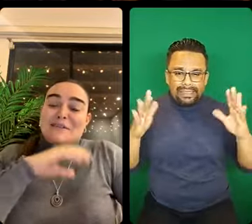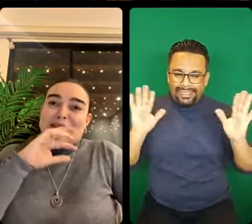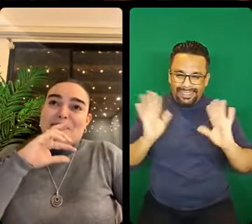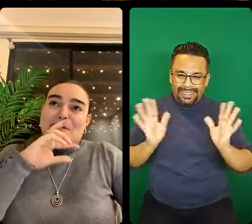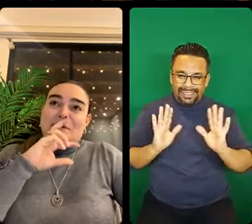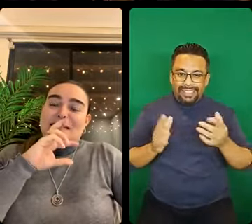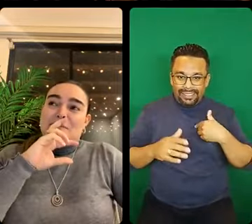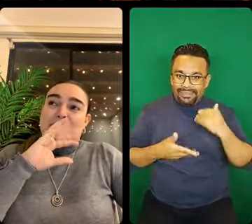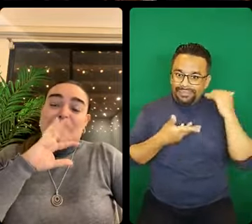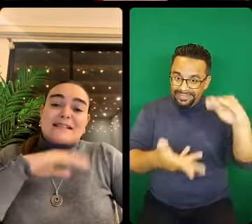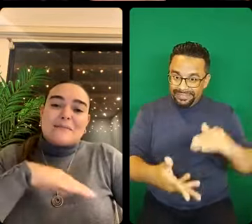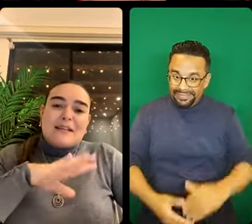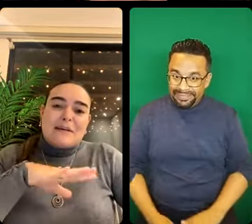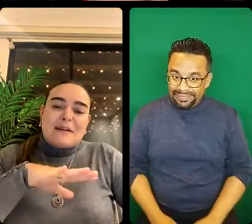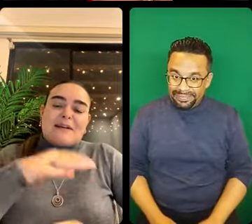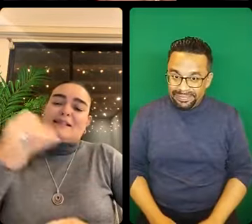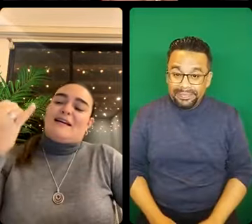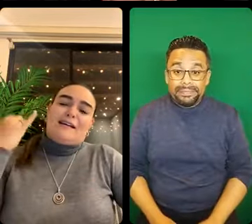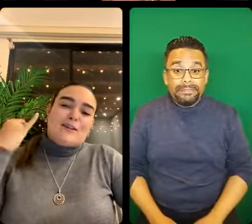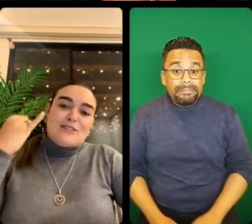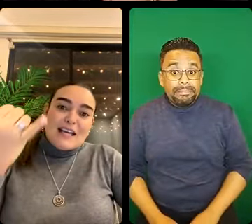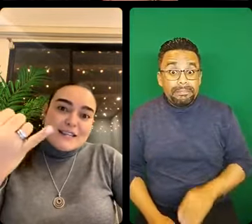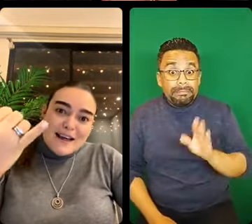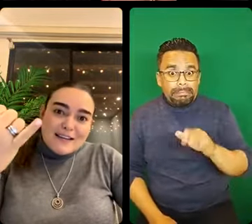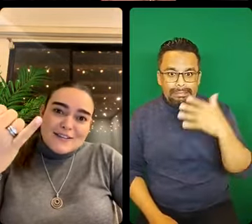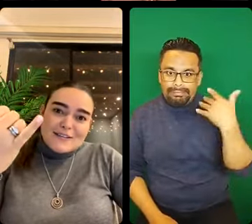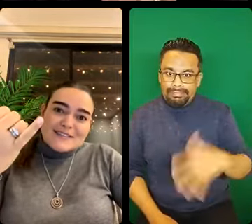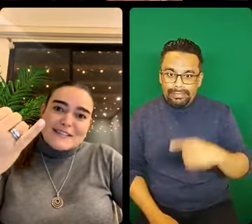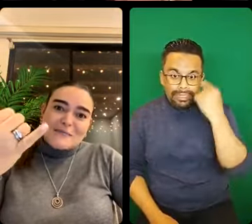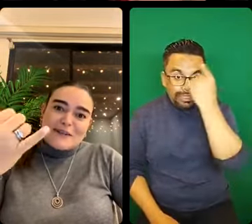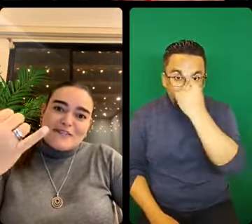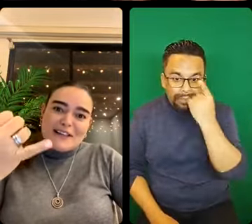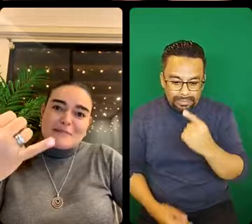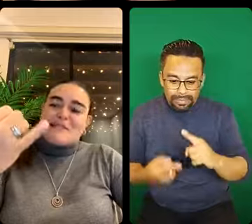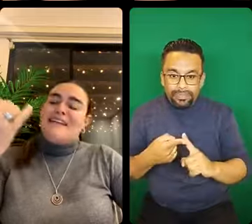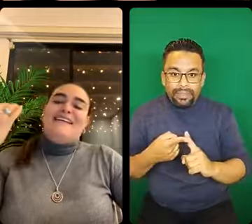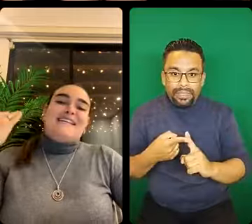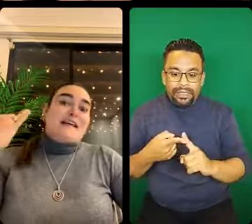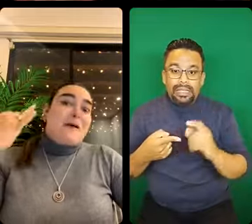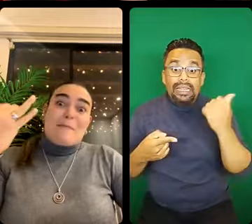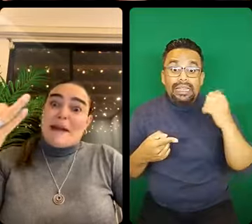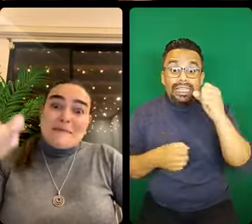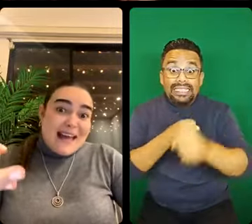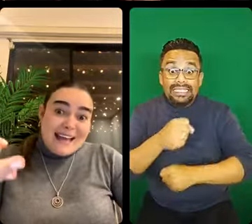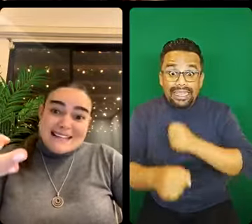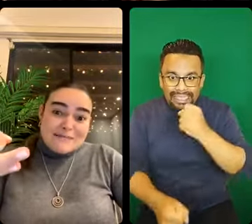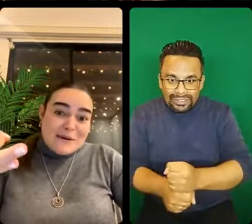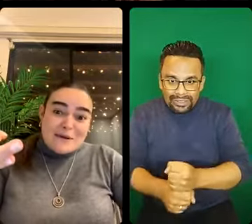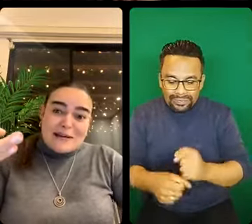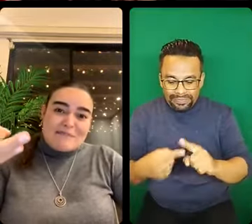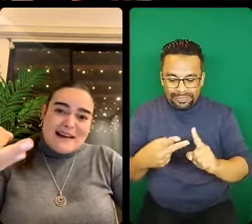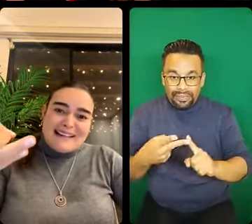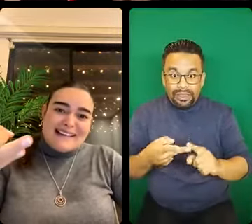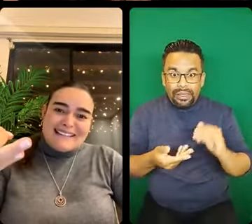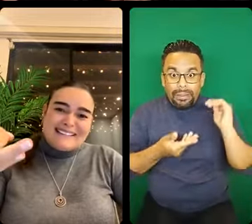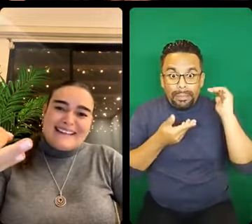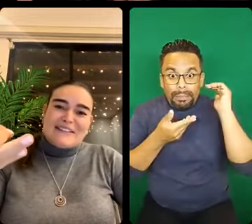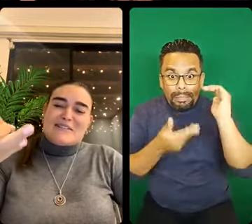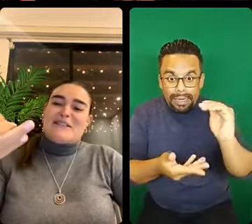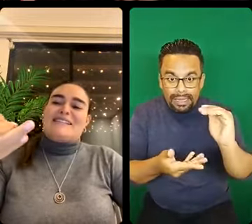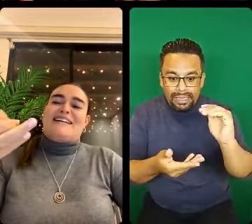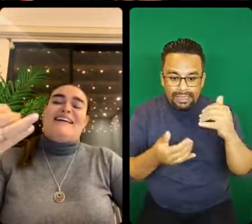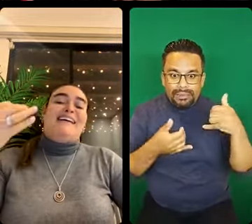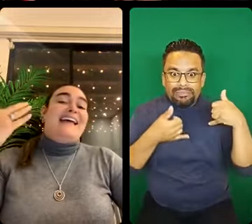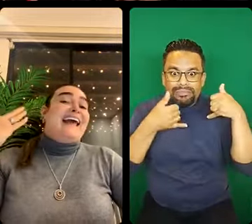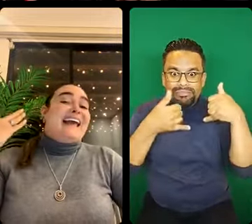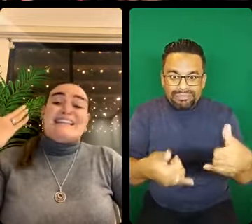Yes, oye, pero buenísimo, porque septiembre va a ser los 10 años de Smartfins. Se va a premiar esta mejor campaña, el corto